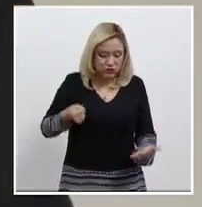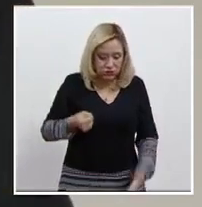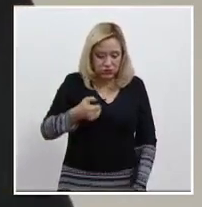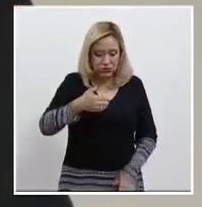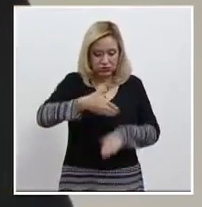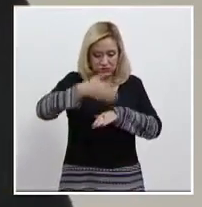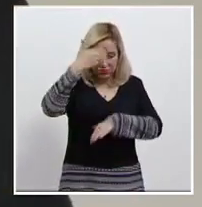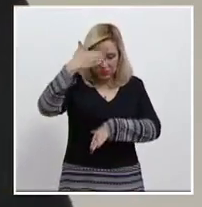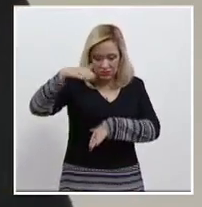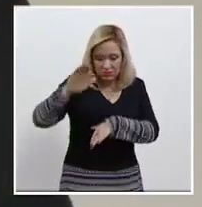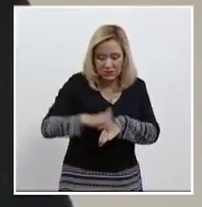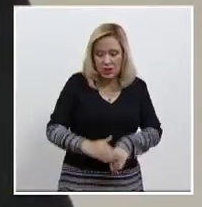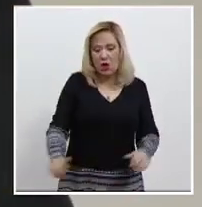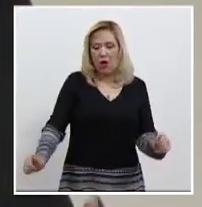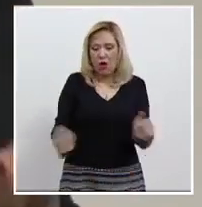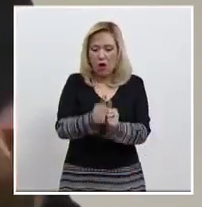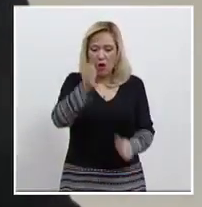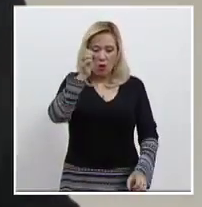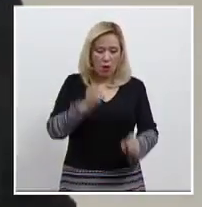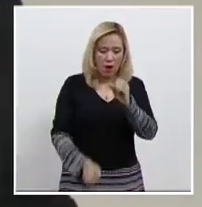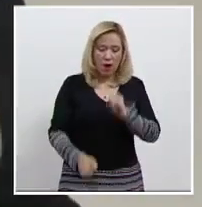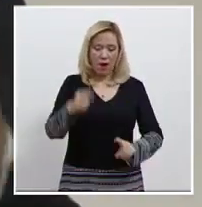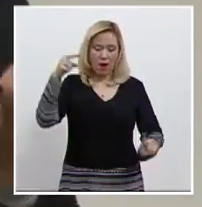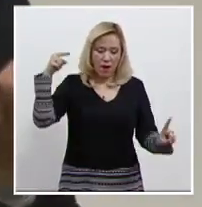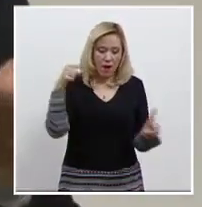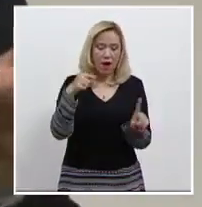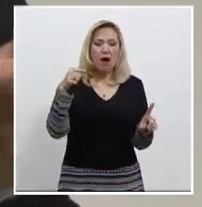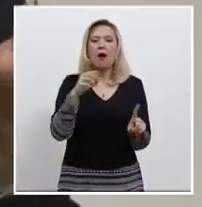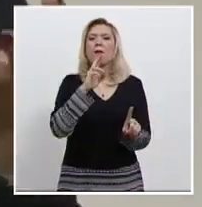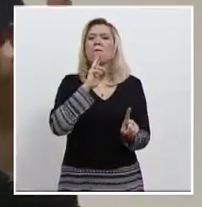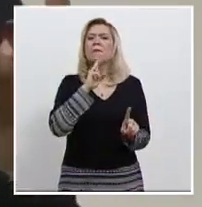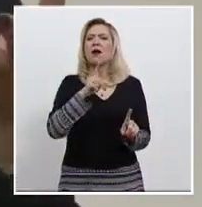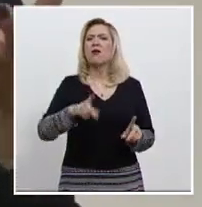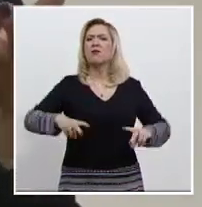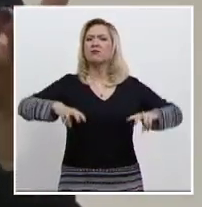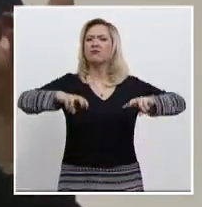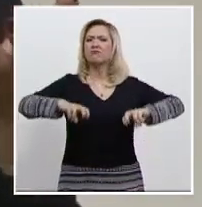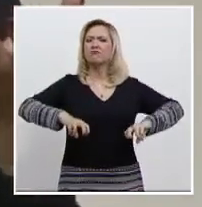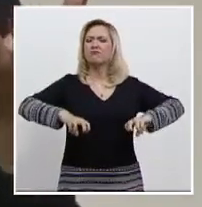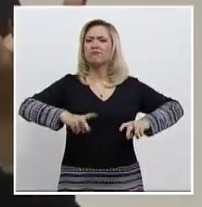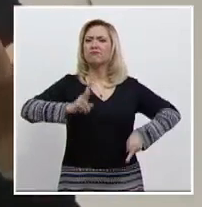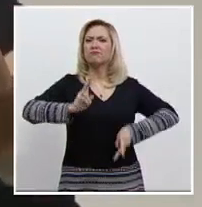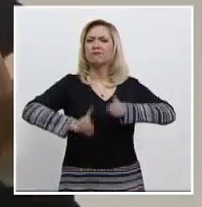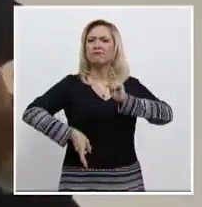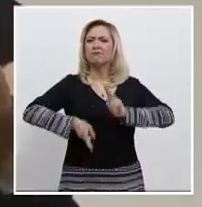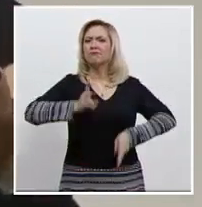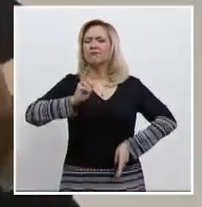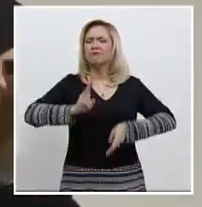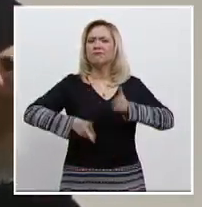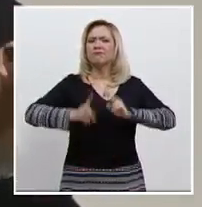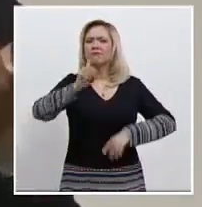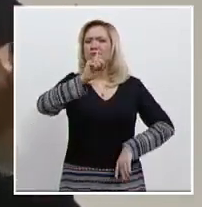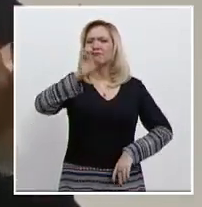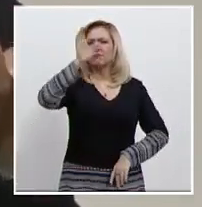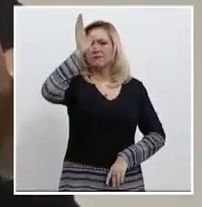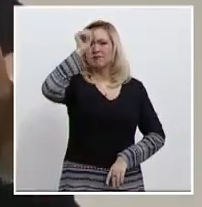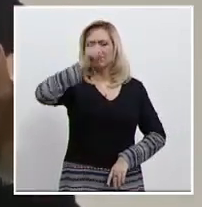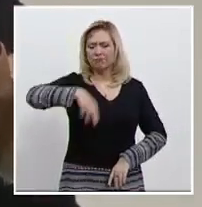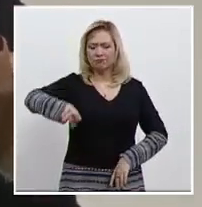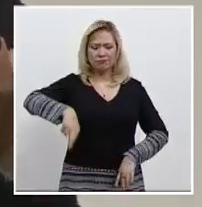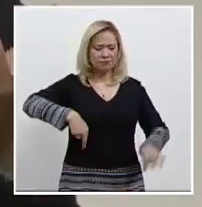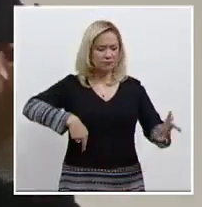que quizás se pudieran asumir por conciliar o no, cuando ¿qué importa más sino